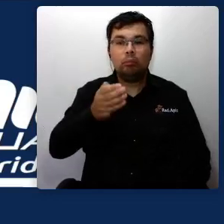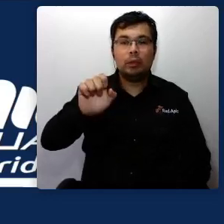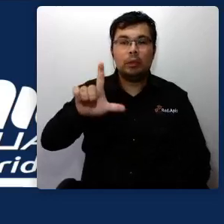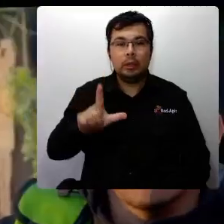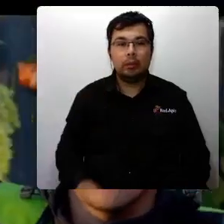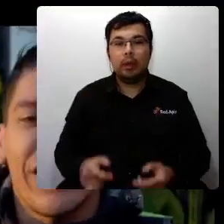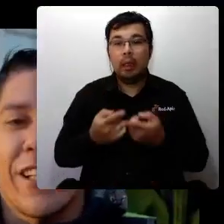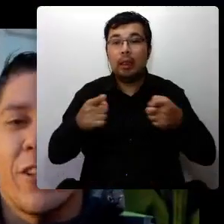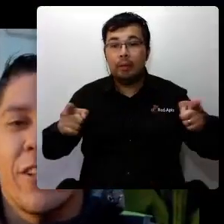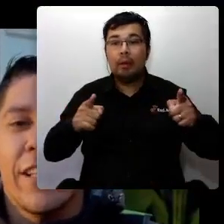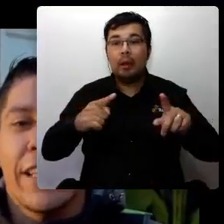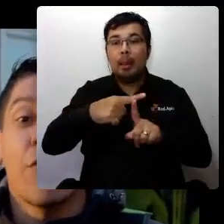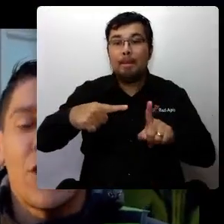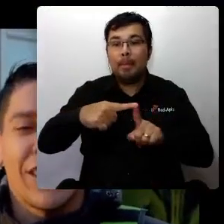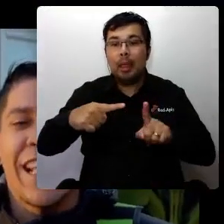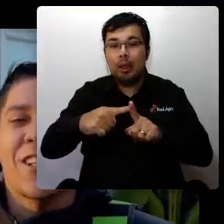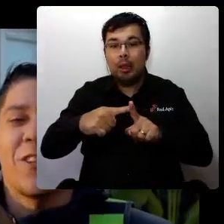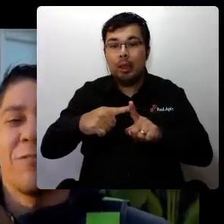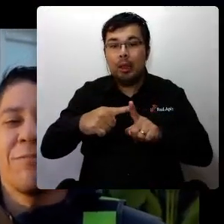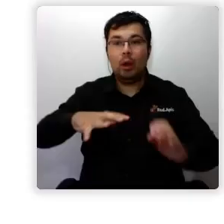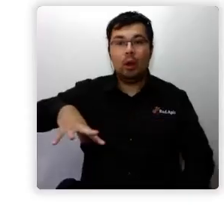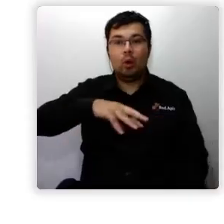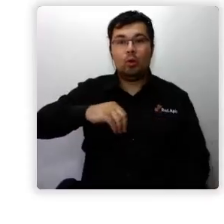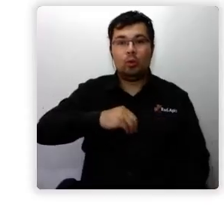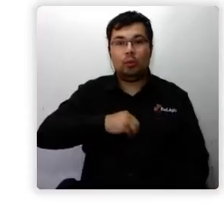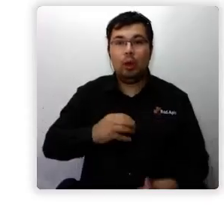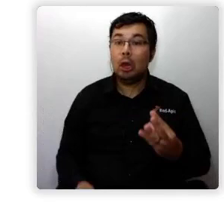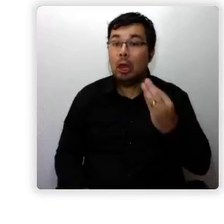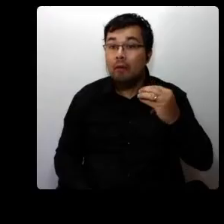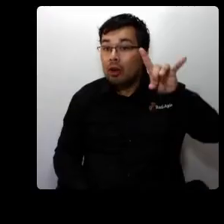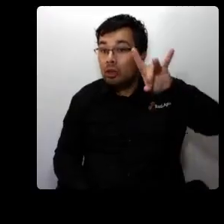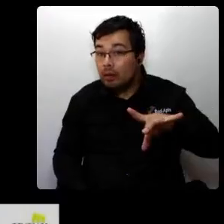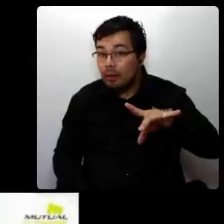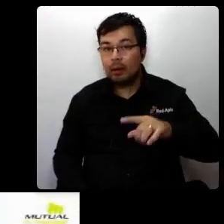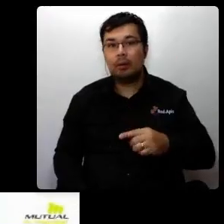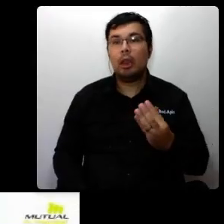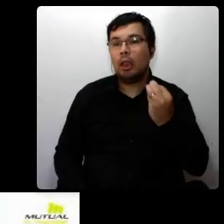necesiten. Qué bueno saberlo, qué bueno tenerlo. Mutual de Seguridad.